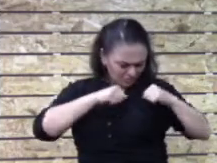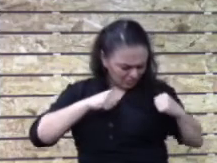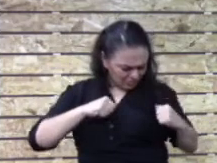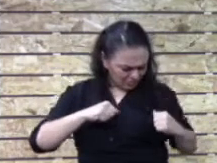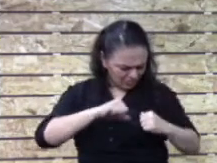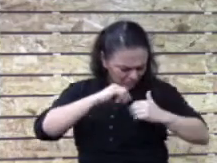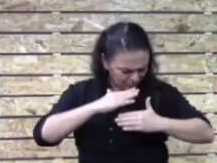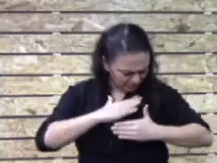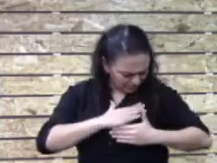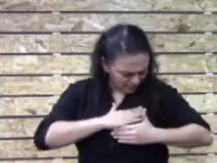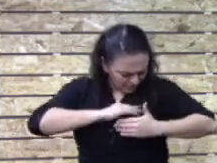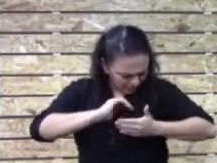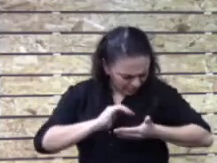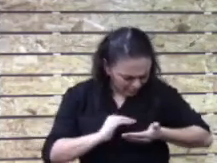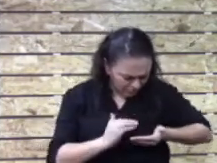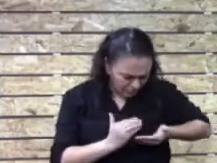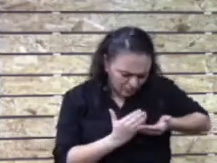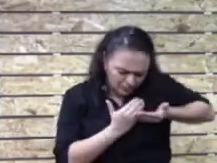Confía mi